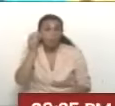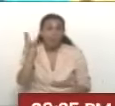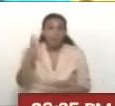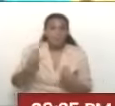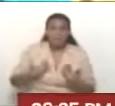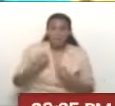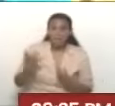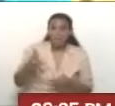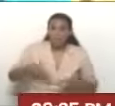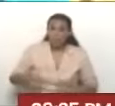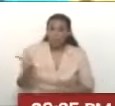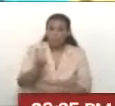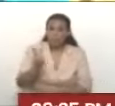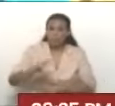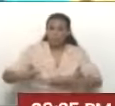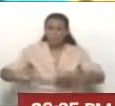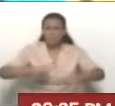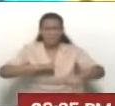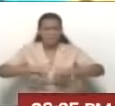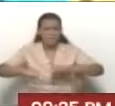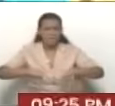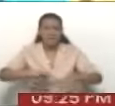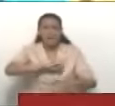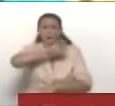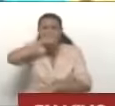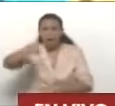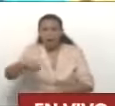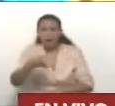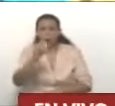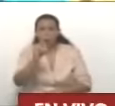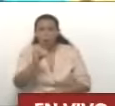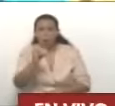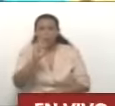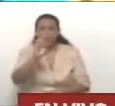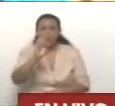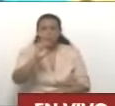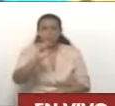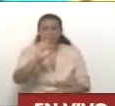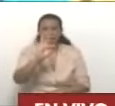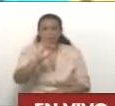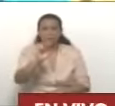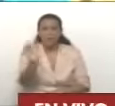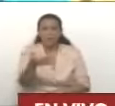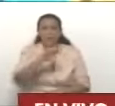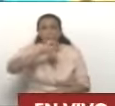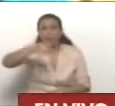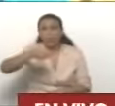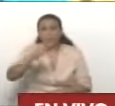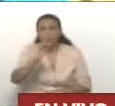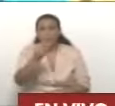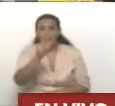que será el gran movimiento Josefa Joaquina Sánchez.